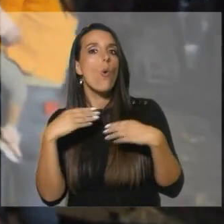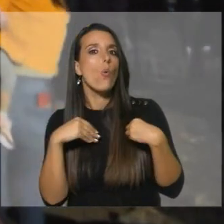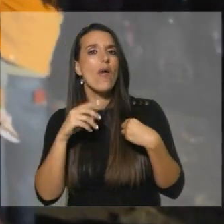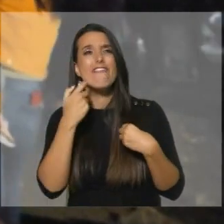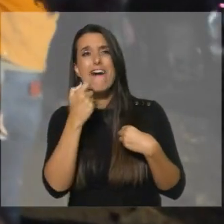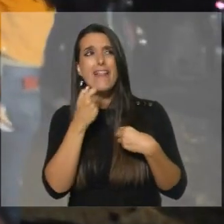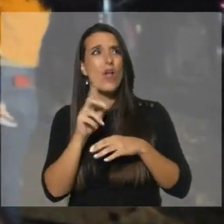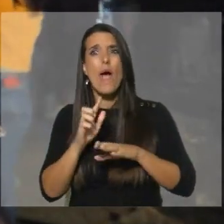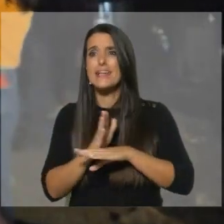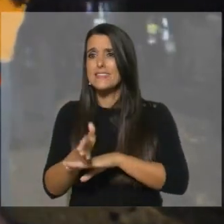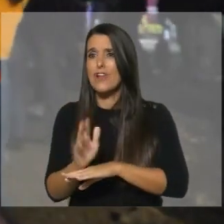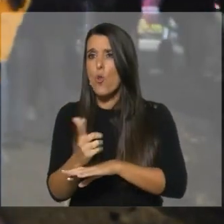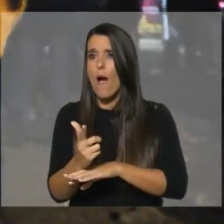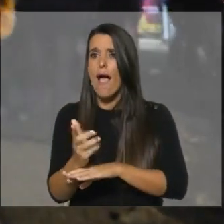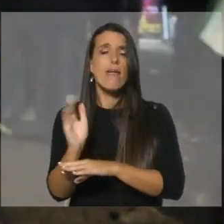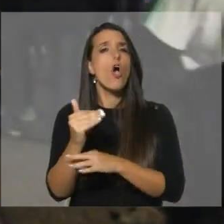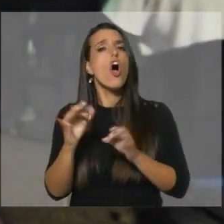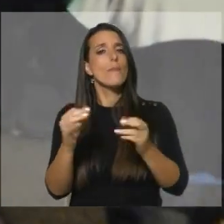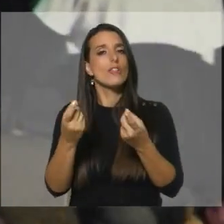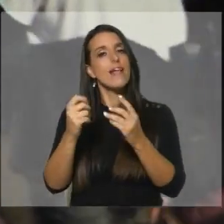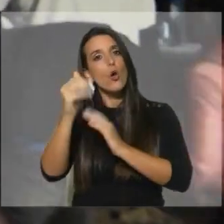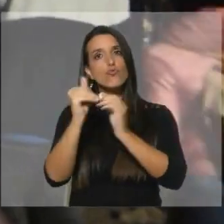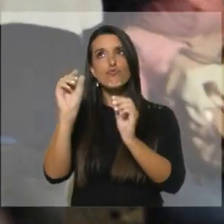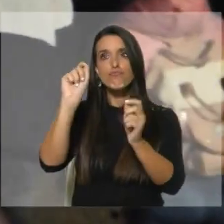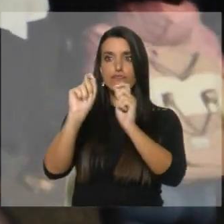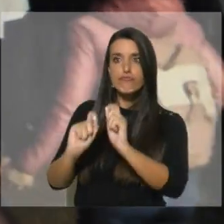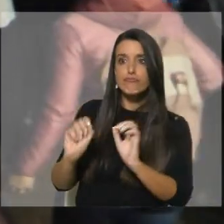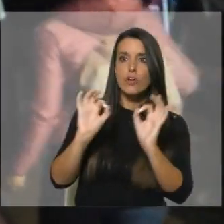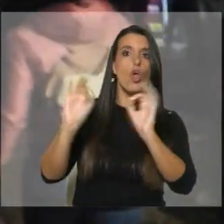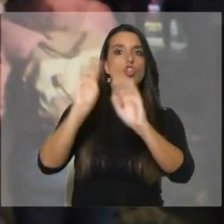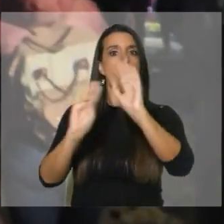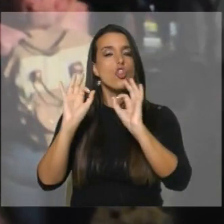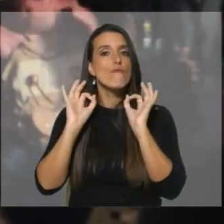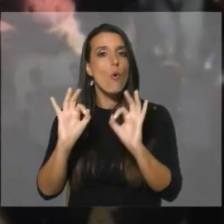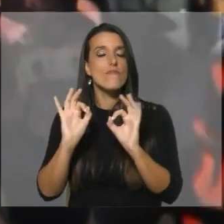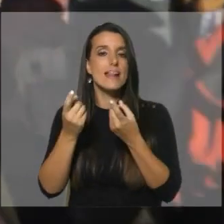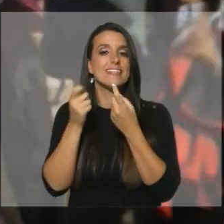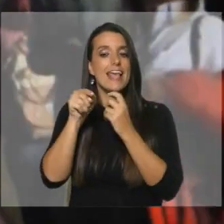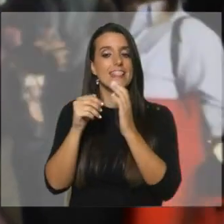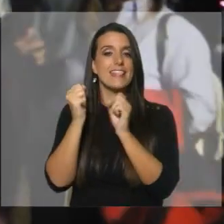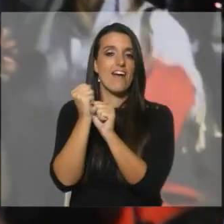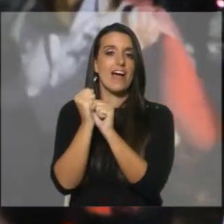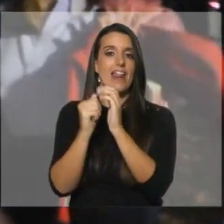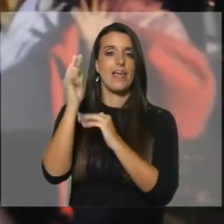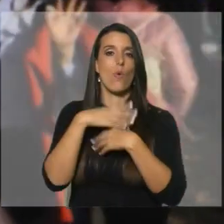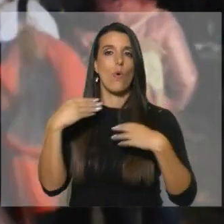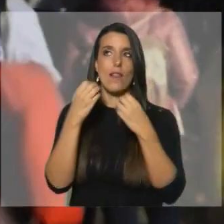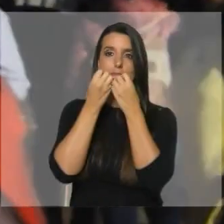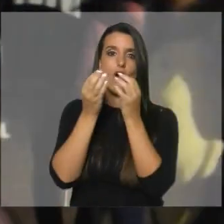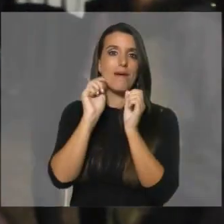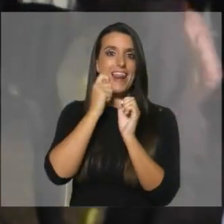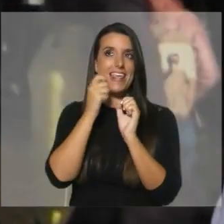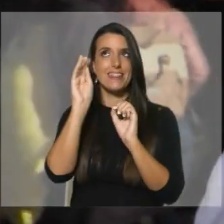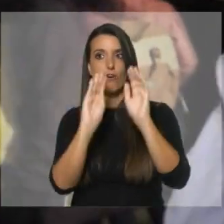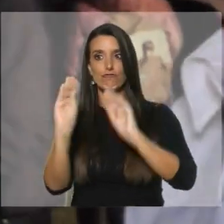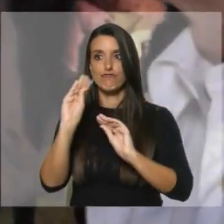correcta y comodidades como para poder trabajar con estos niños. Entonces vamos a estar trabajando en esa escuela en el correr del año.